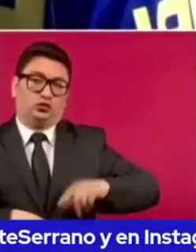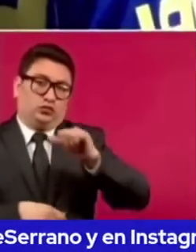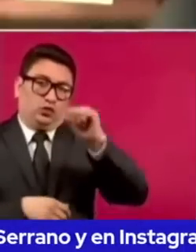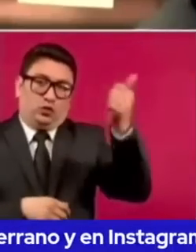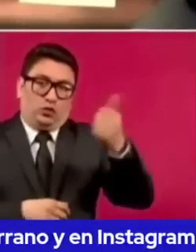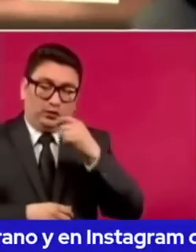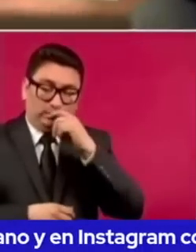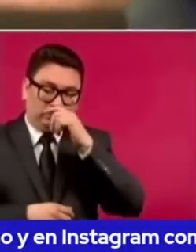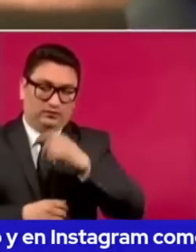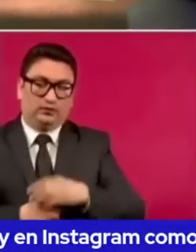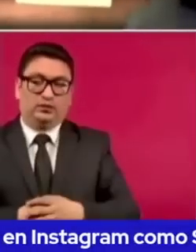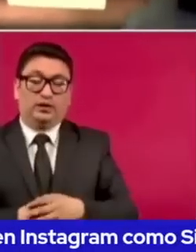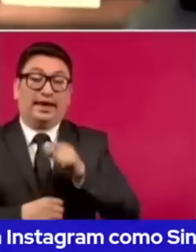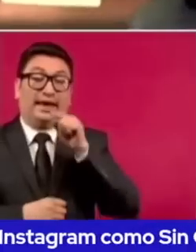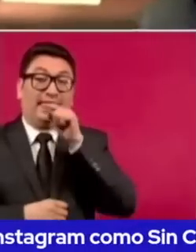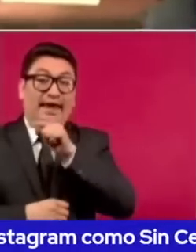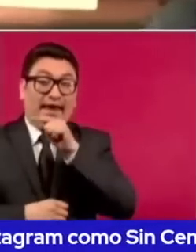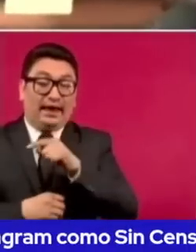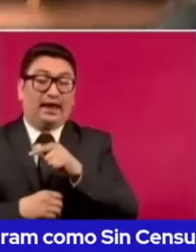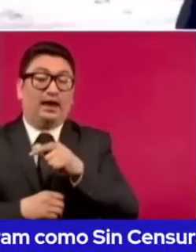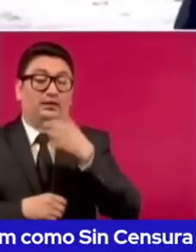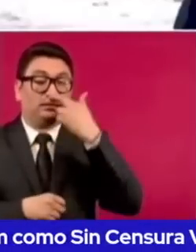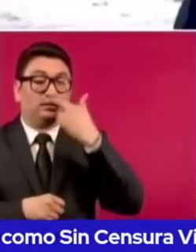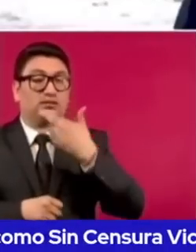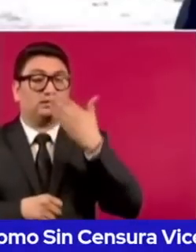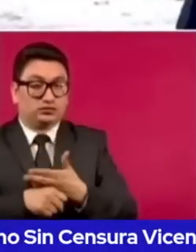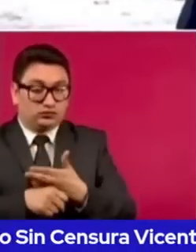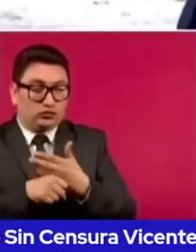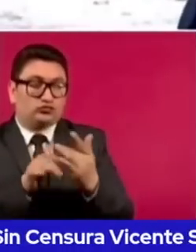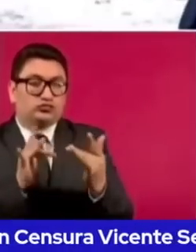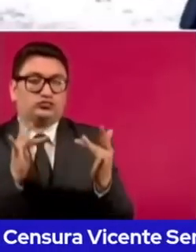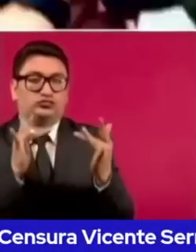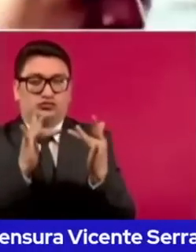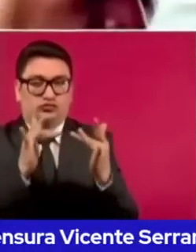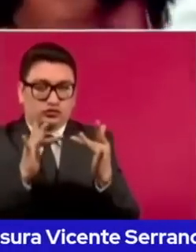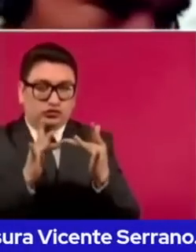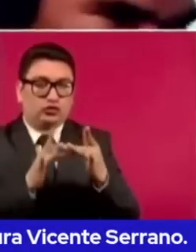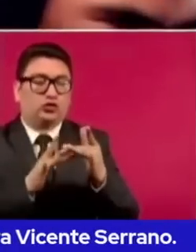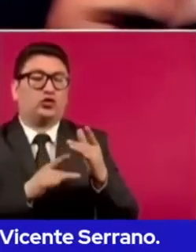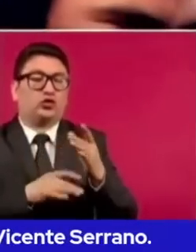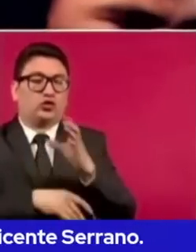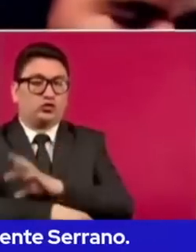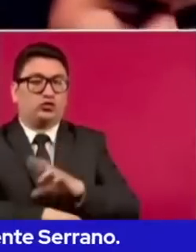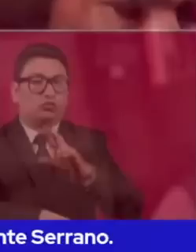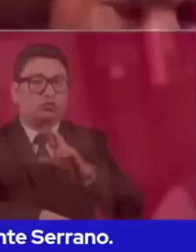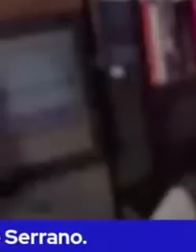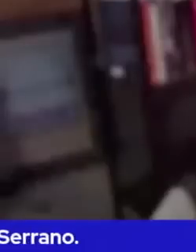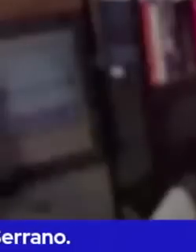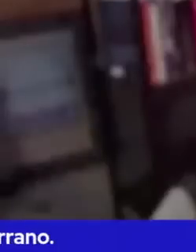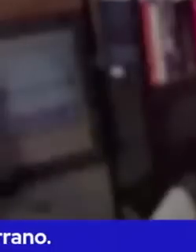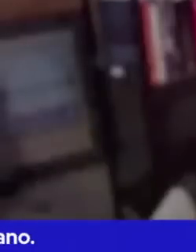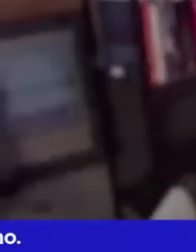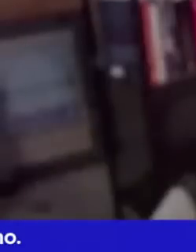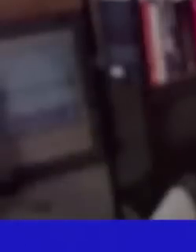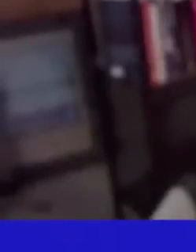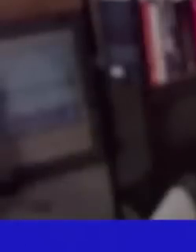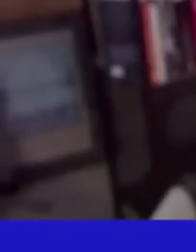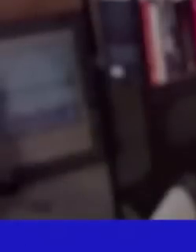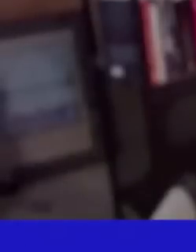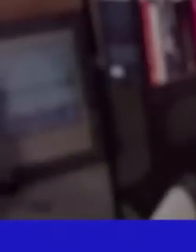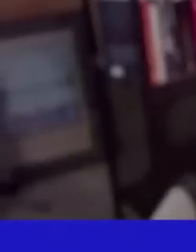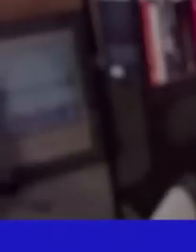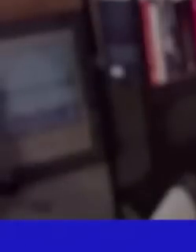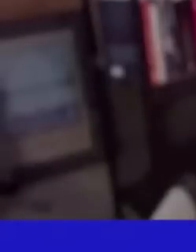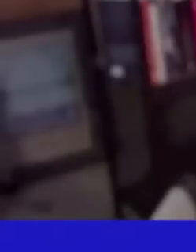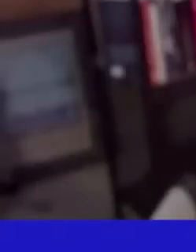ellos tienen la responsabilidad de coordinar un memorándum. Vamos ahora a pues, continuar con el programa. Hace